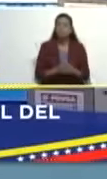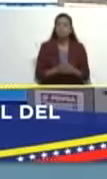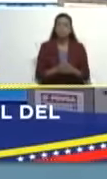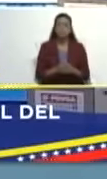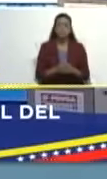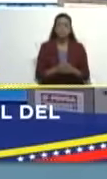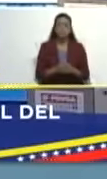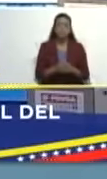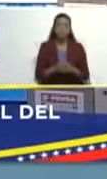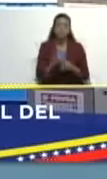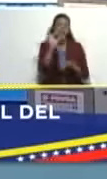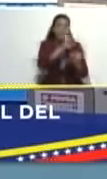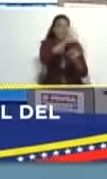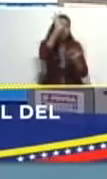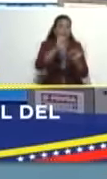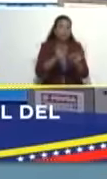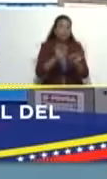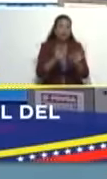en porcentaje.